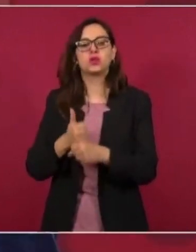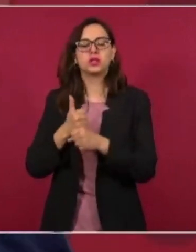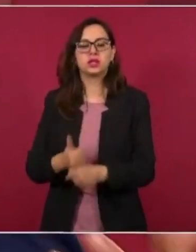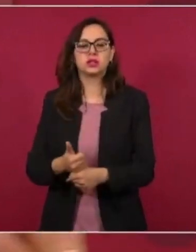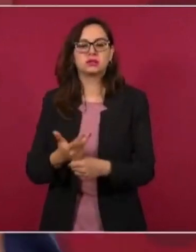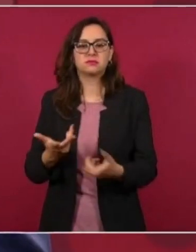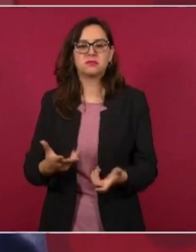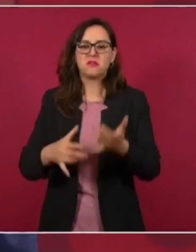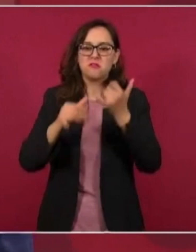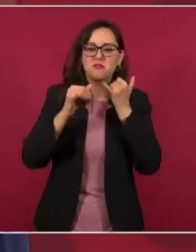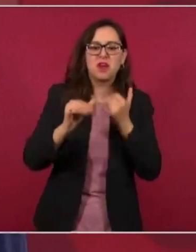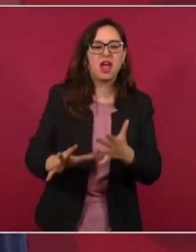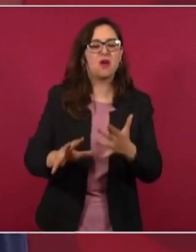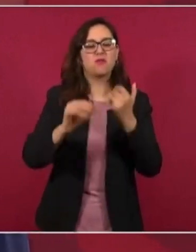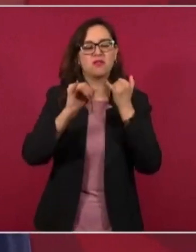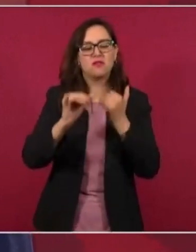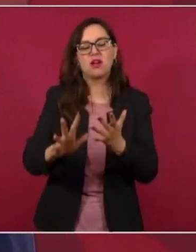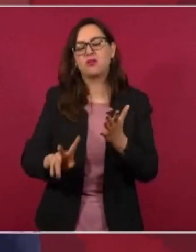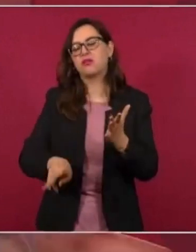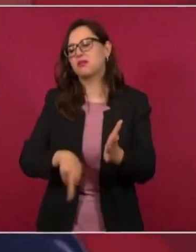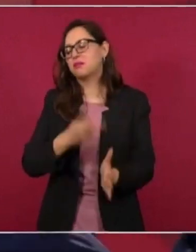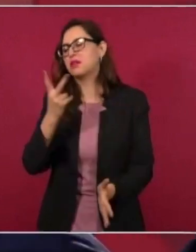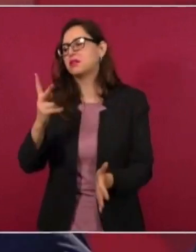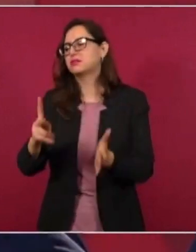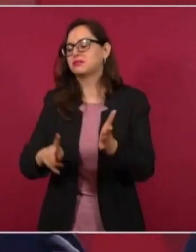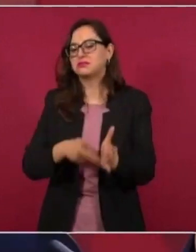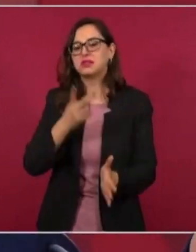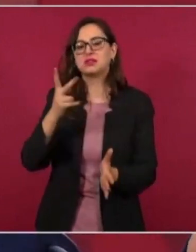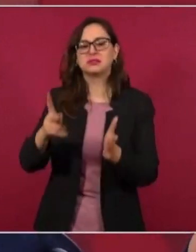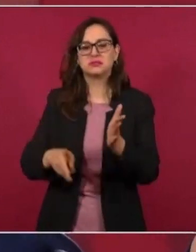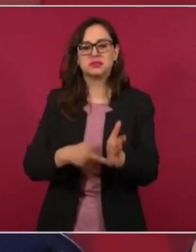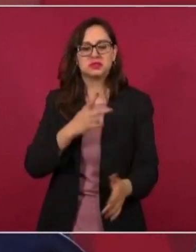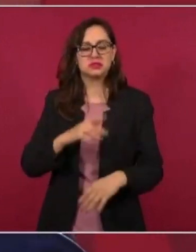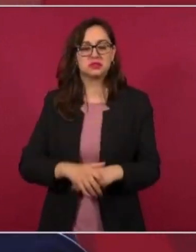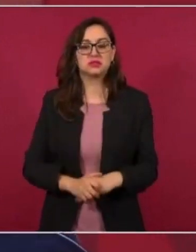como presidente me voy a quedar callado